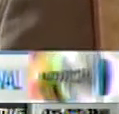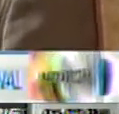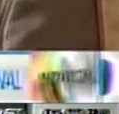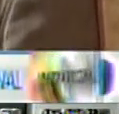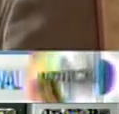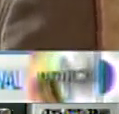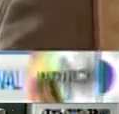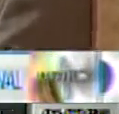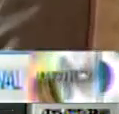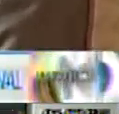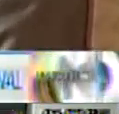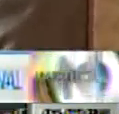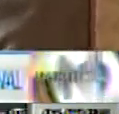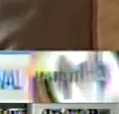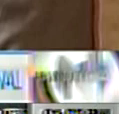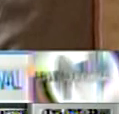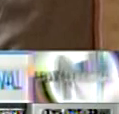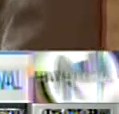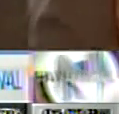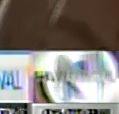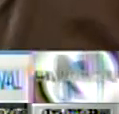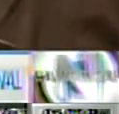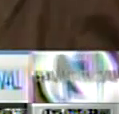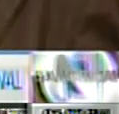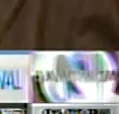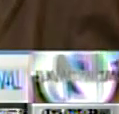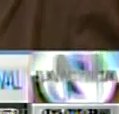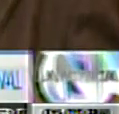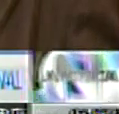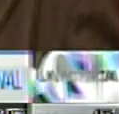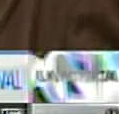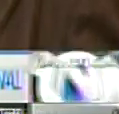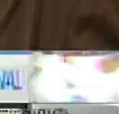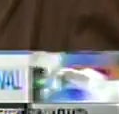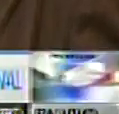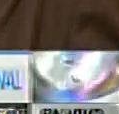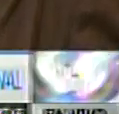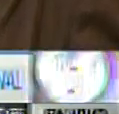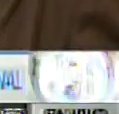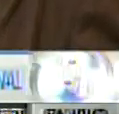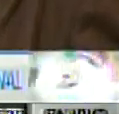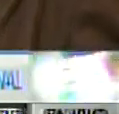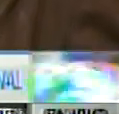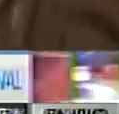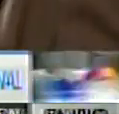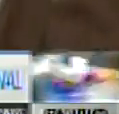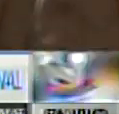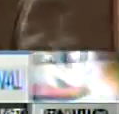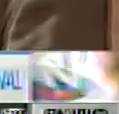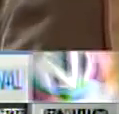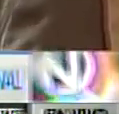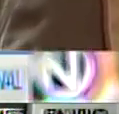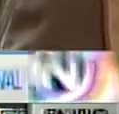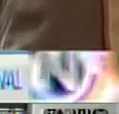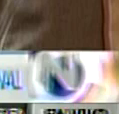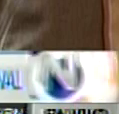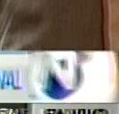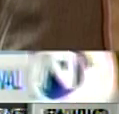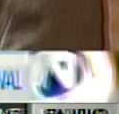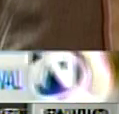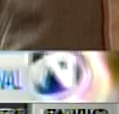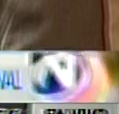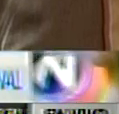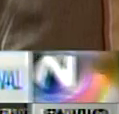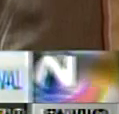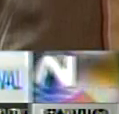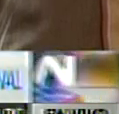contra el vicepresidente podría inscribirse en un coletazo de la administración anterior o es el primer